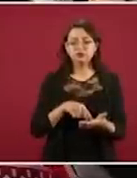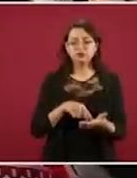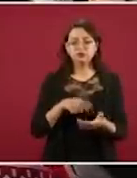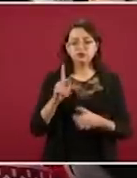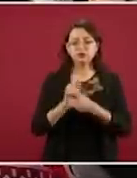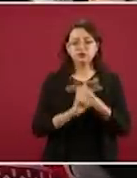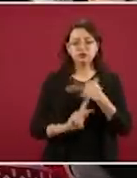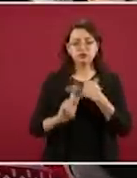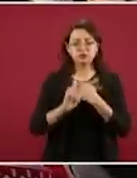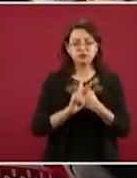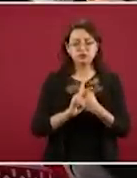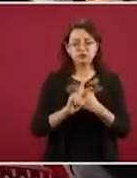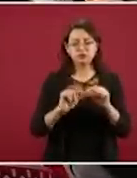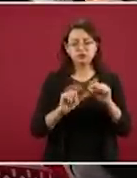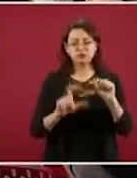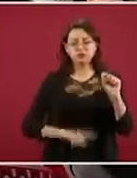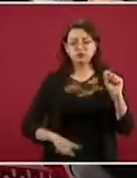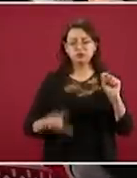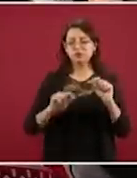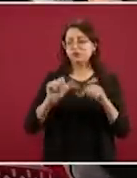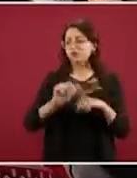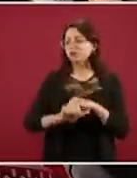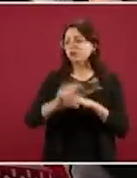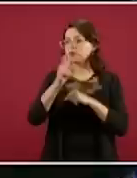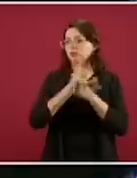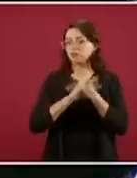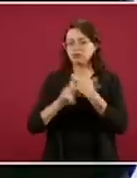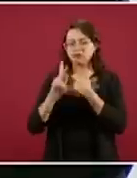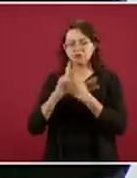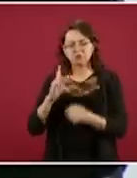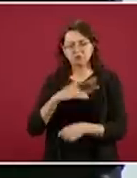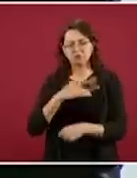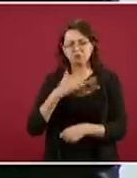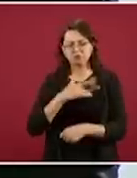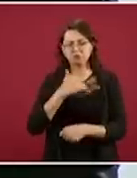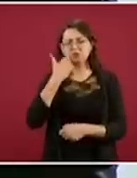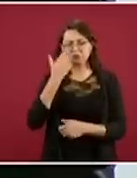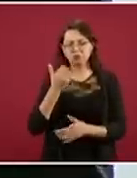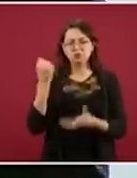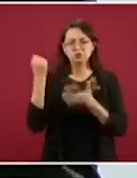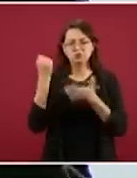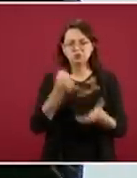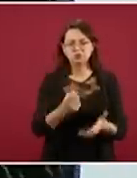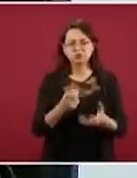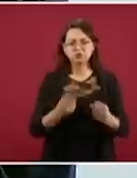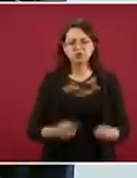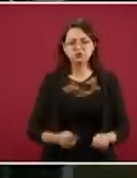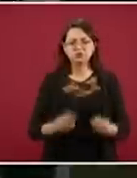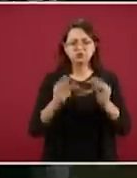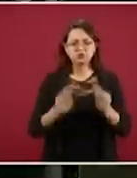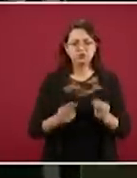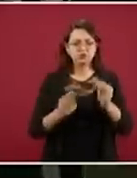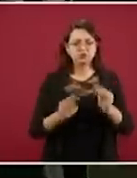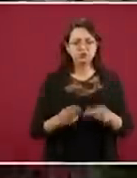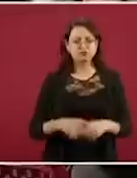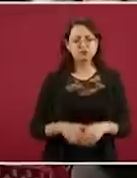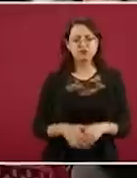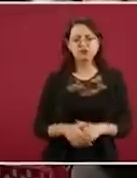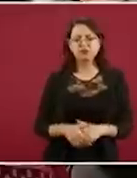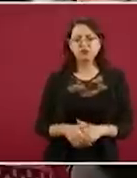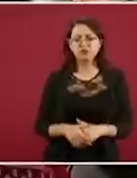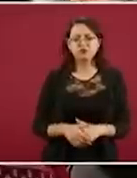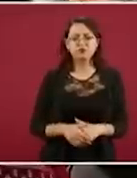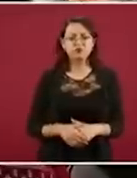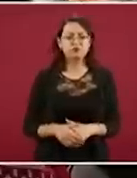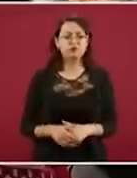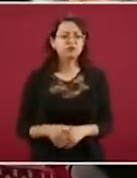para la inversión y para hacer negocios. A ver si también consiguen la nota,